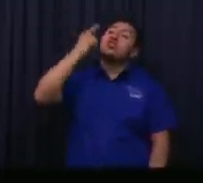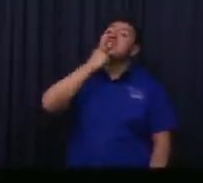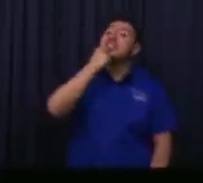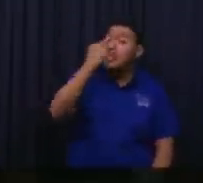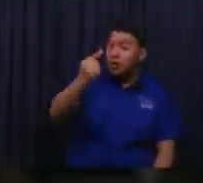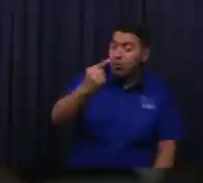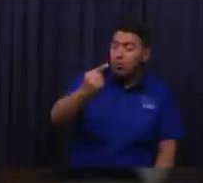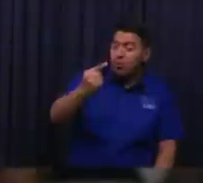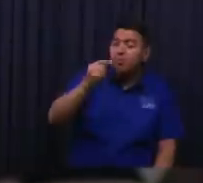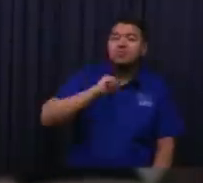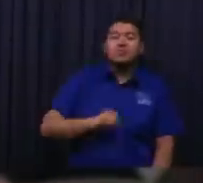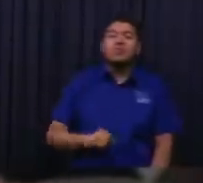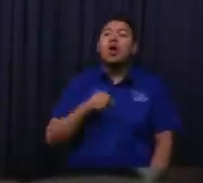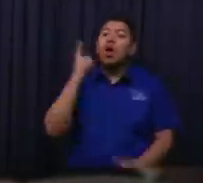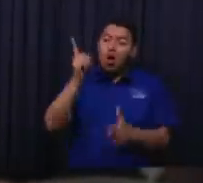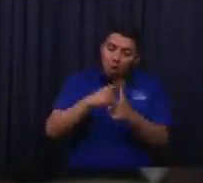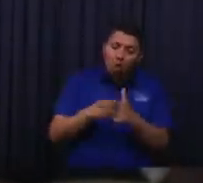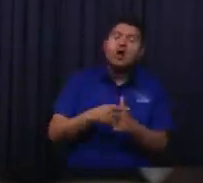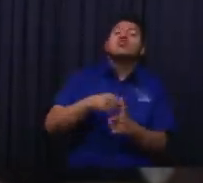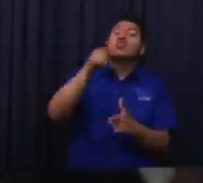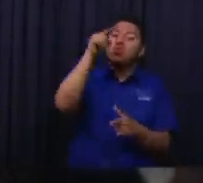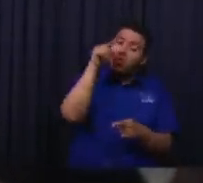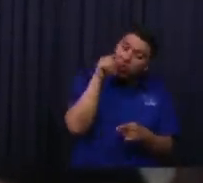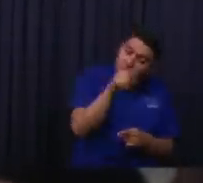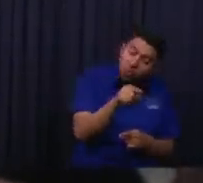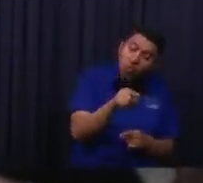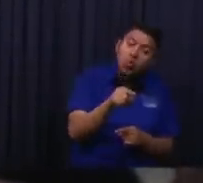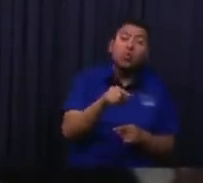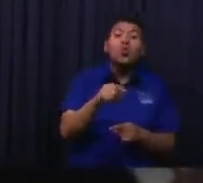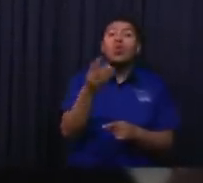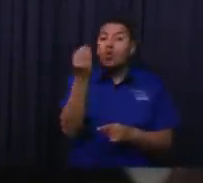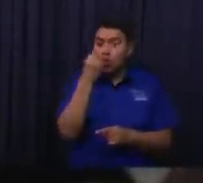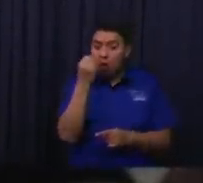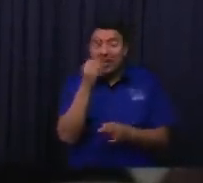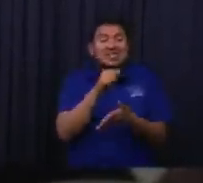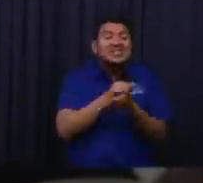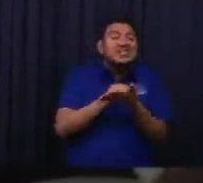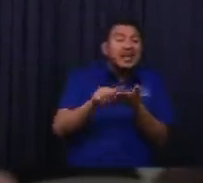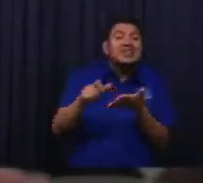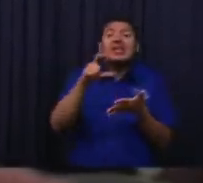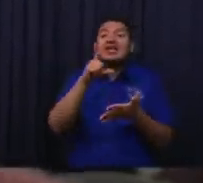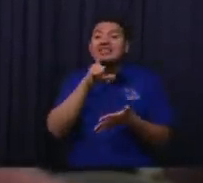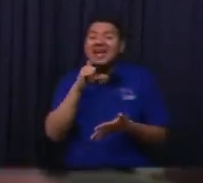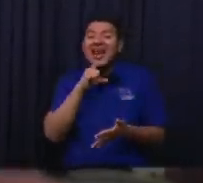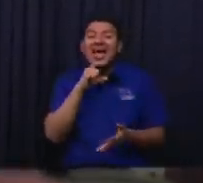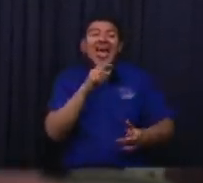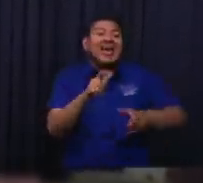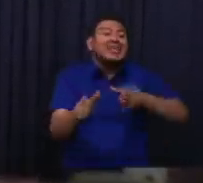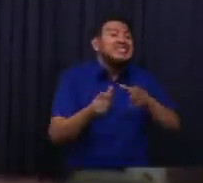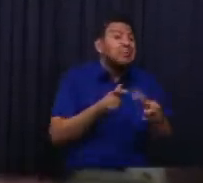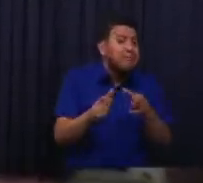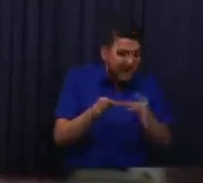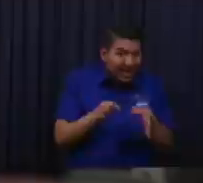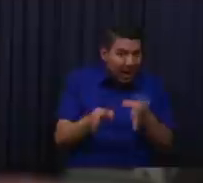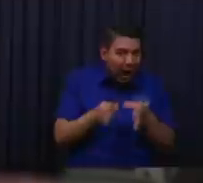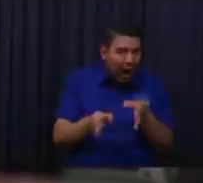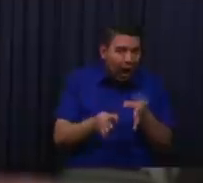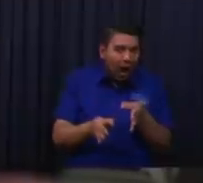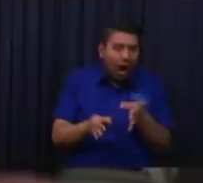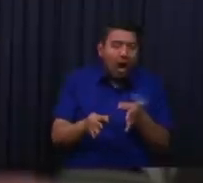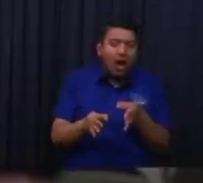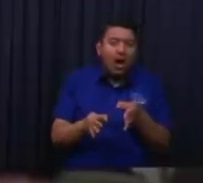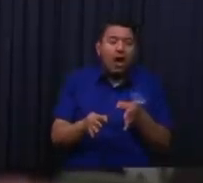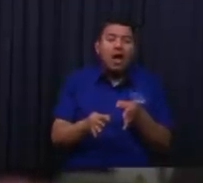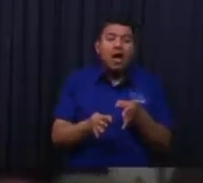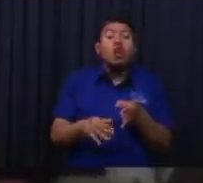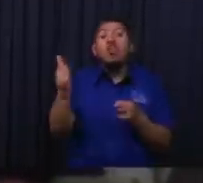cual me llamó a dirigir. No el ministerio, no me refiero al ministerio pastoral, sino que